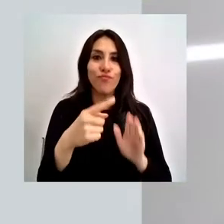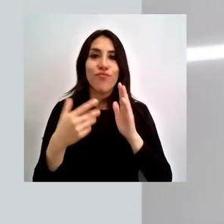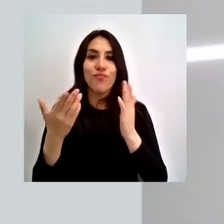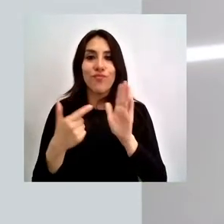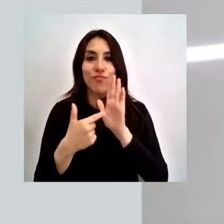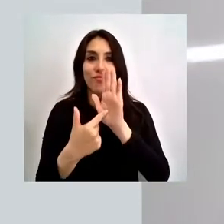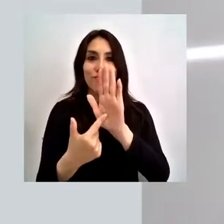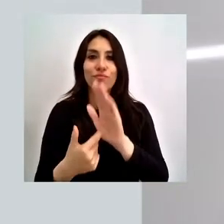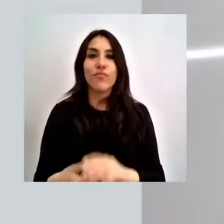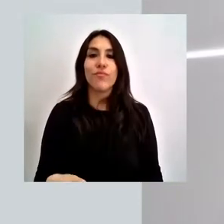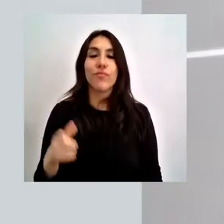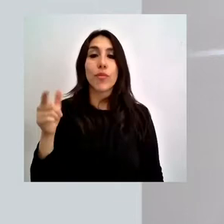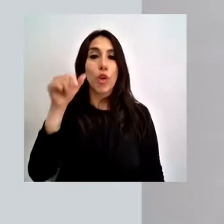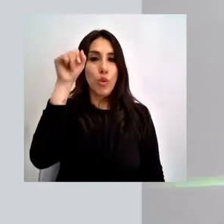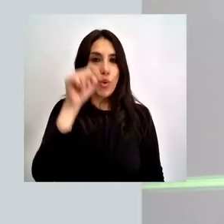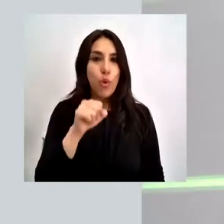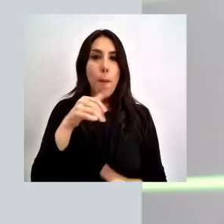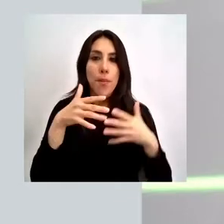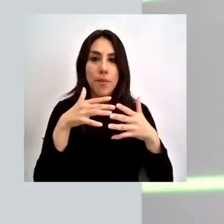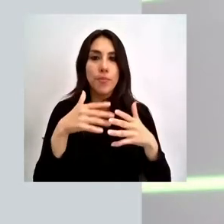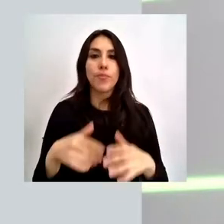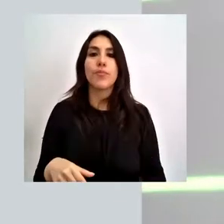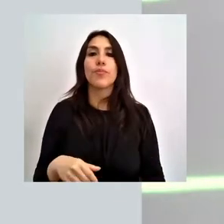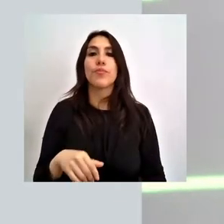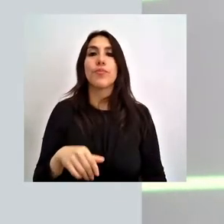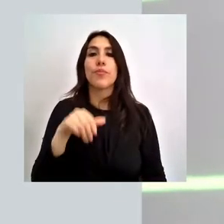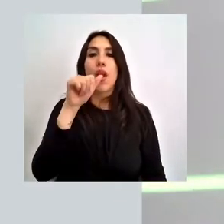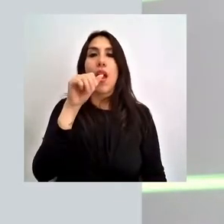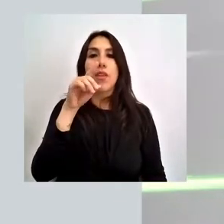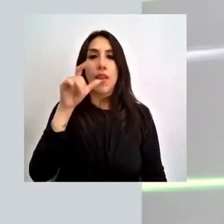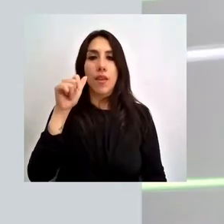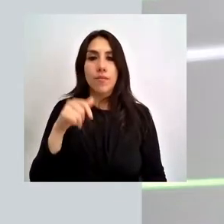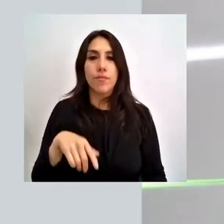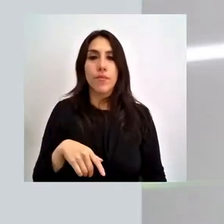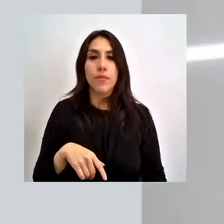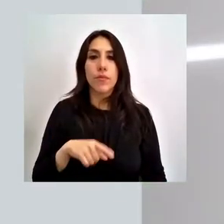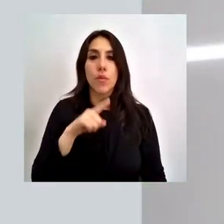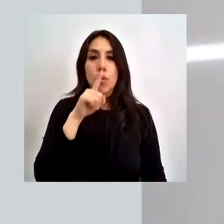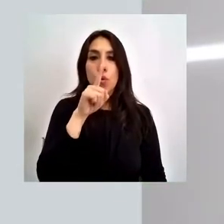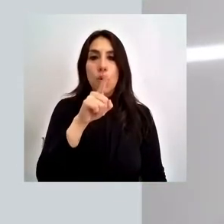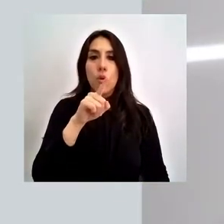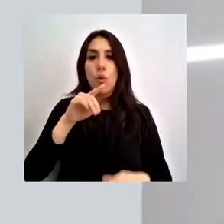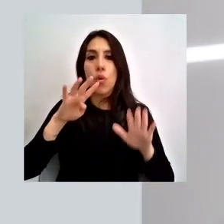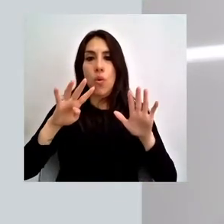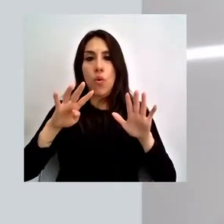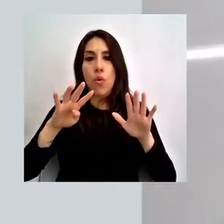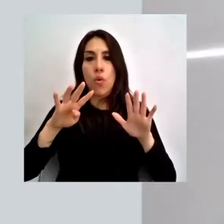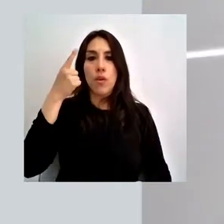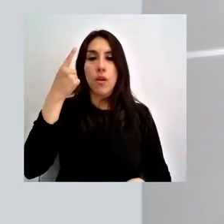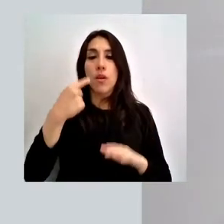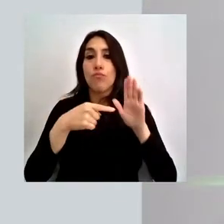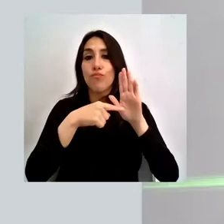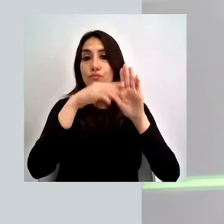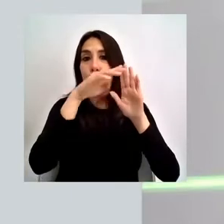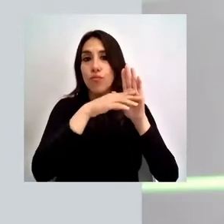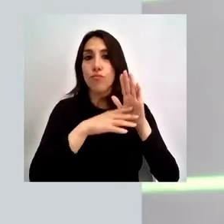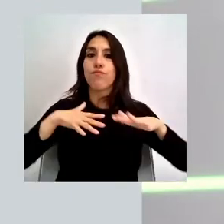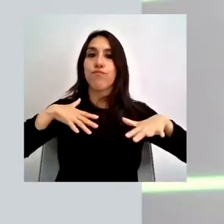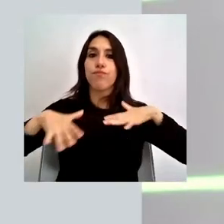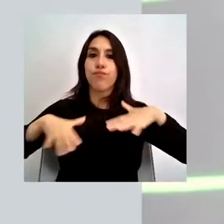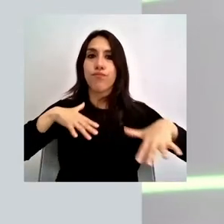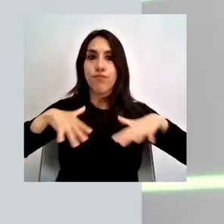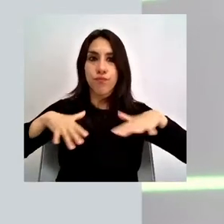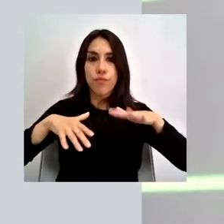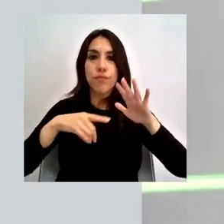ade de 1990 la principal ley que promueve y protege los derechos civiles de los